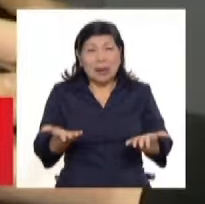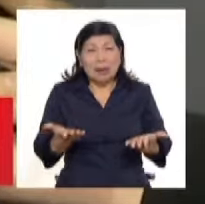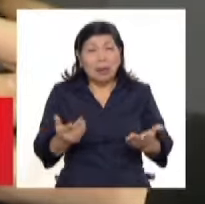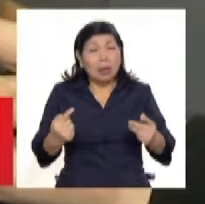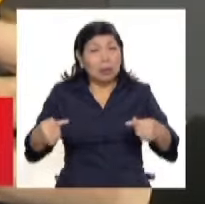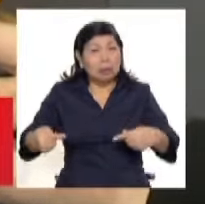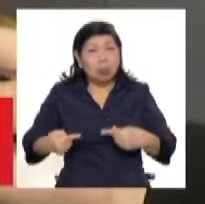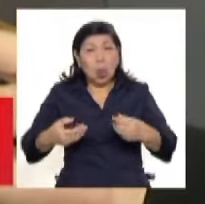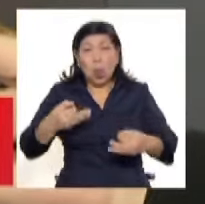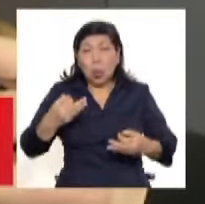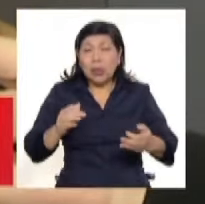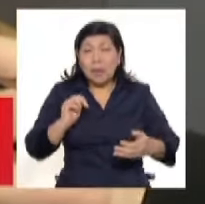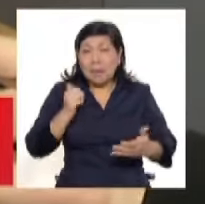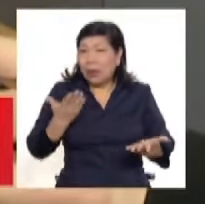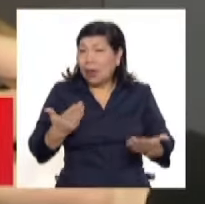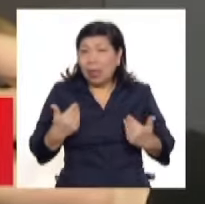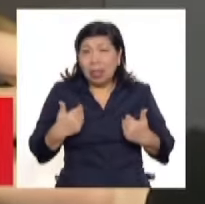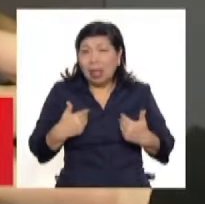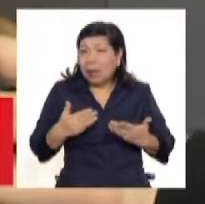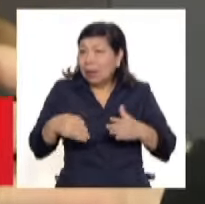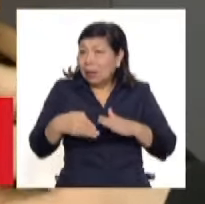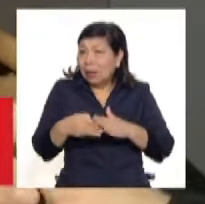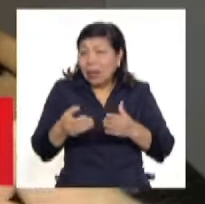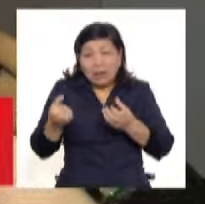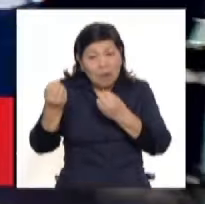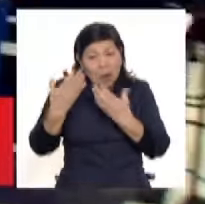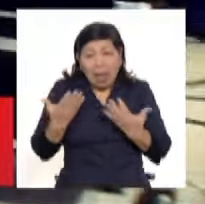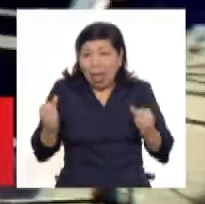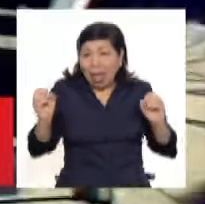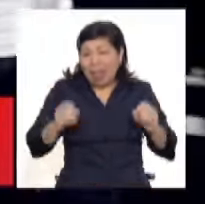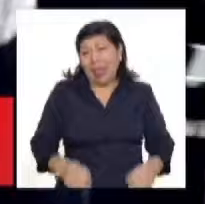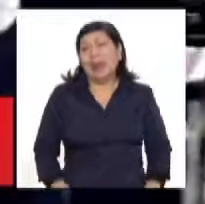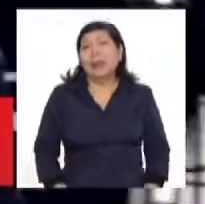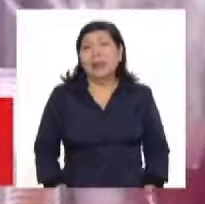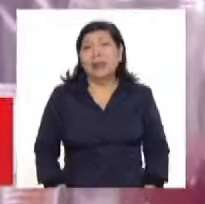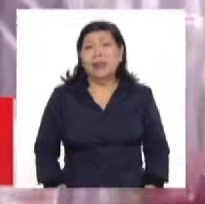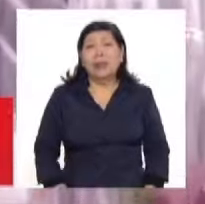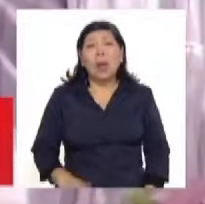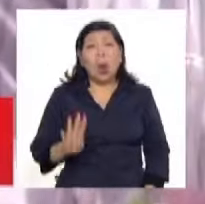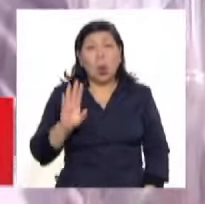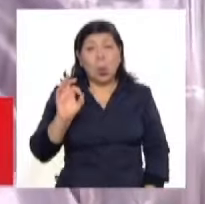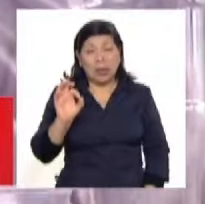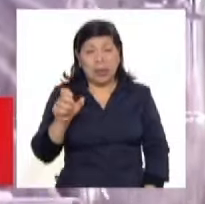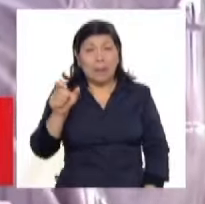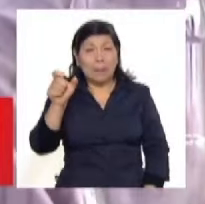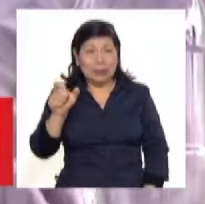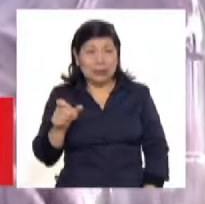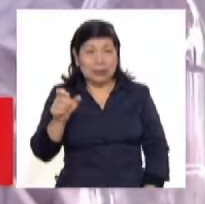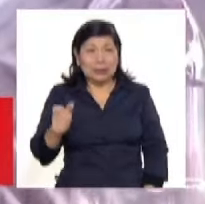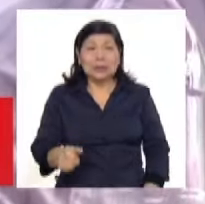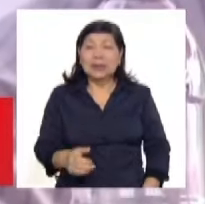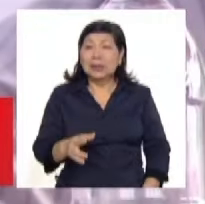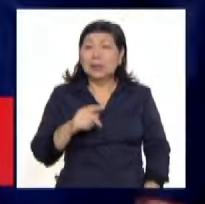vamos a enfrentar el juicio mañana no tenemos acceso a esa información. Son más de 40 involucrados en este